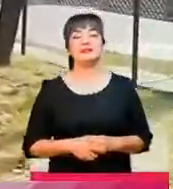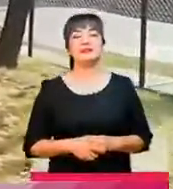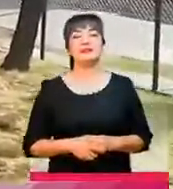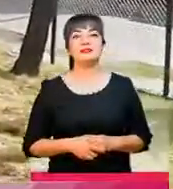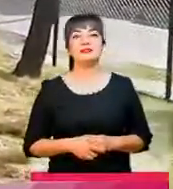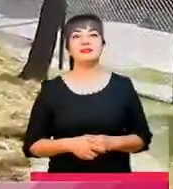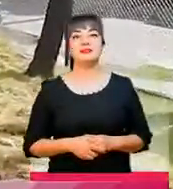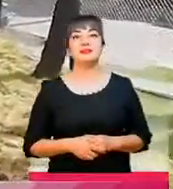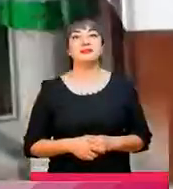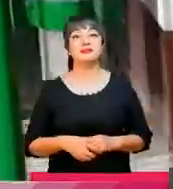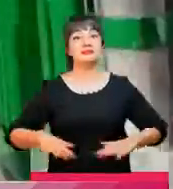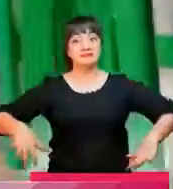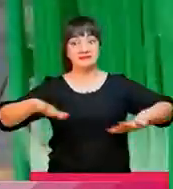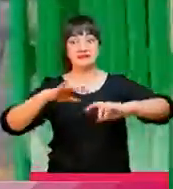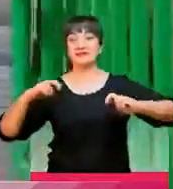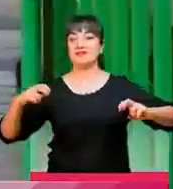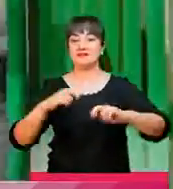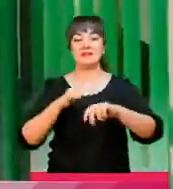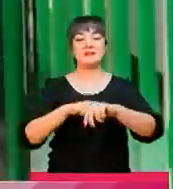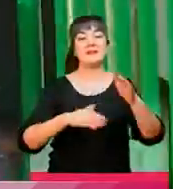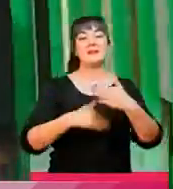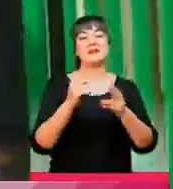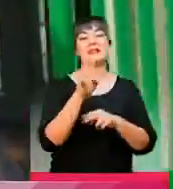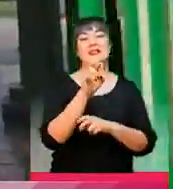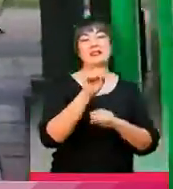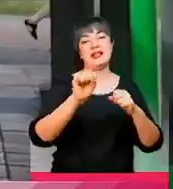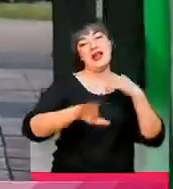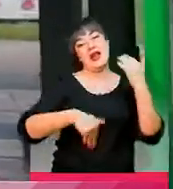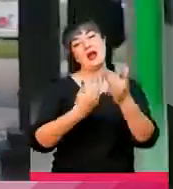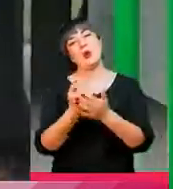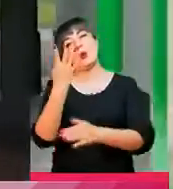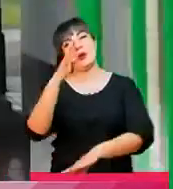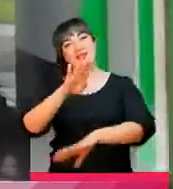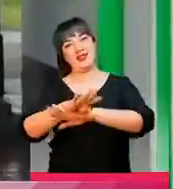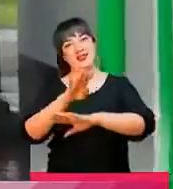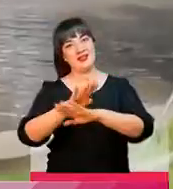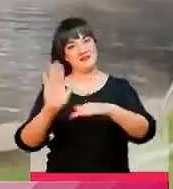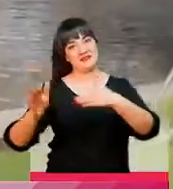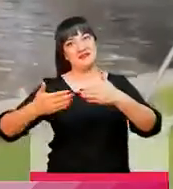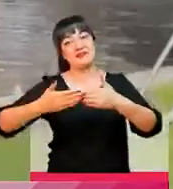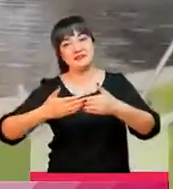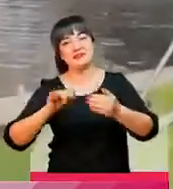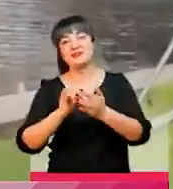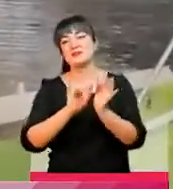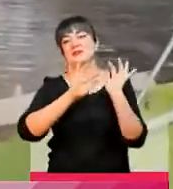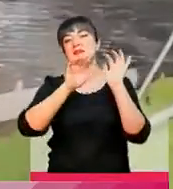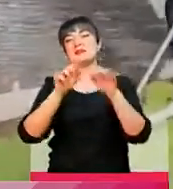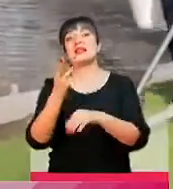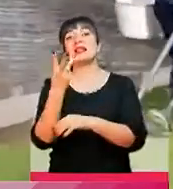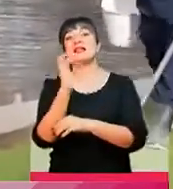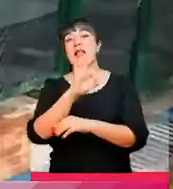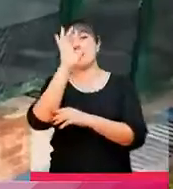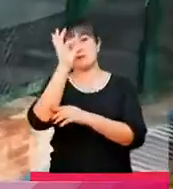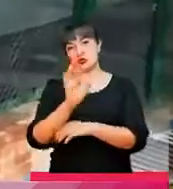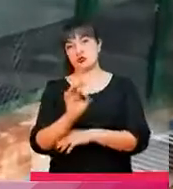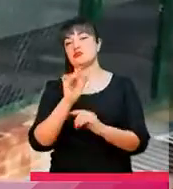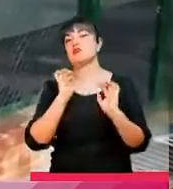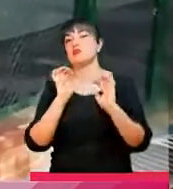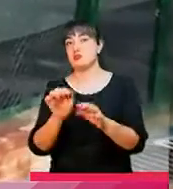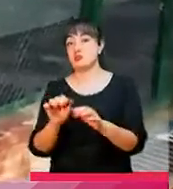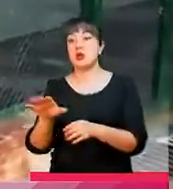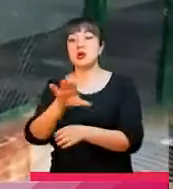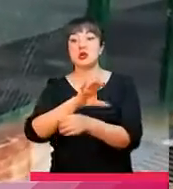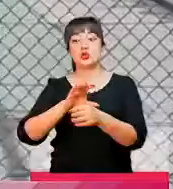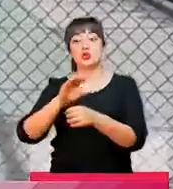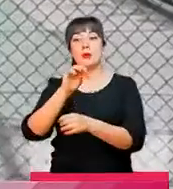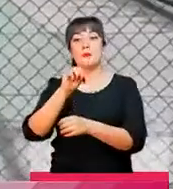Los parques abrirán de 7 de la mañana a 4 de la tarde con un aforo de 30%. El Parque Ciudad Montes